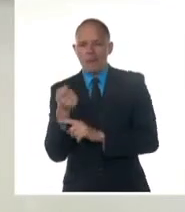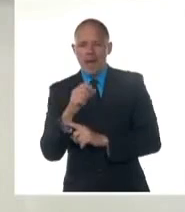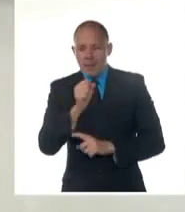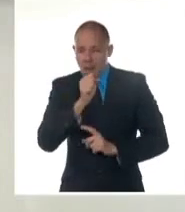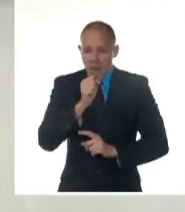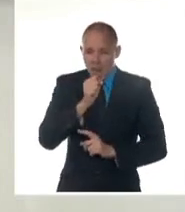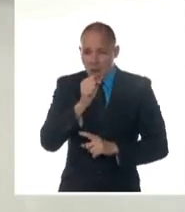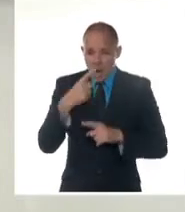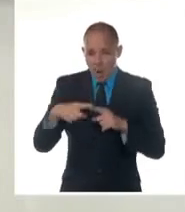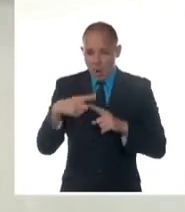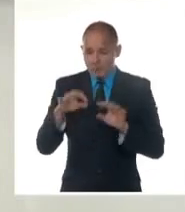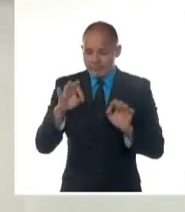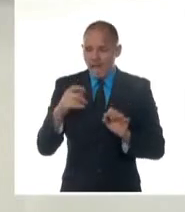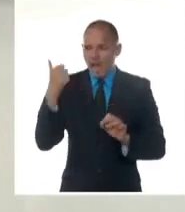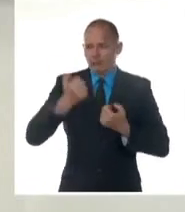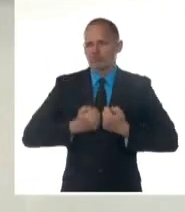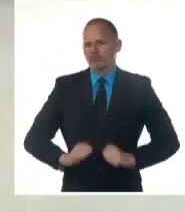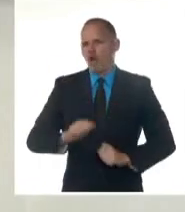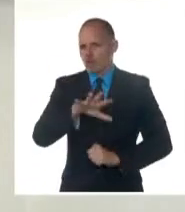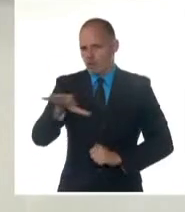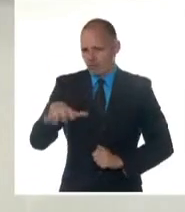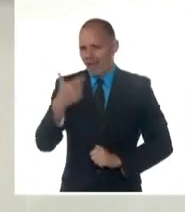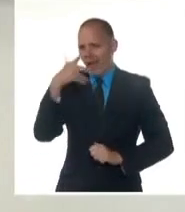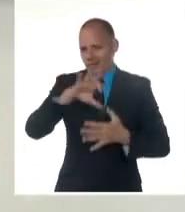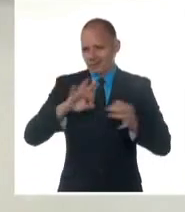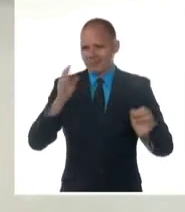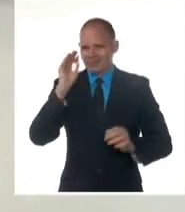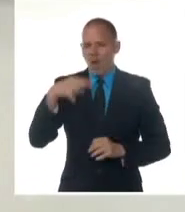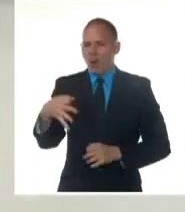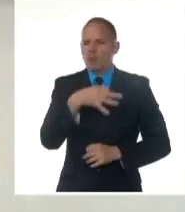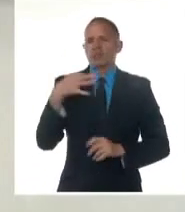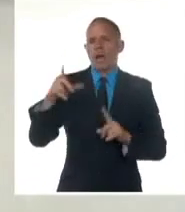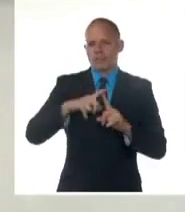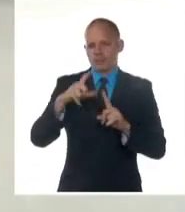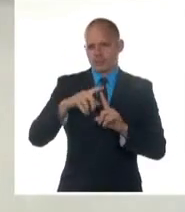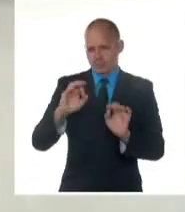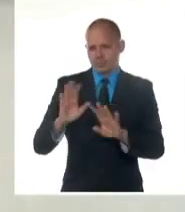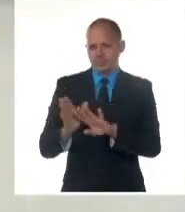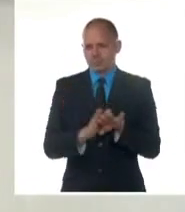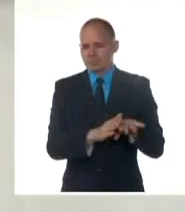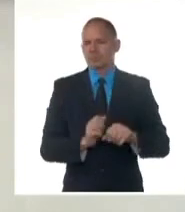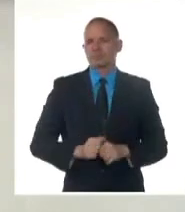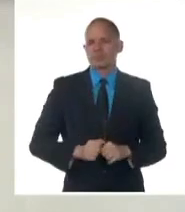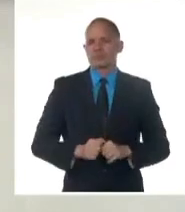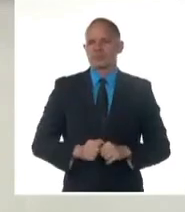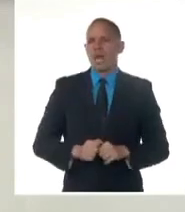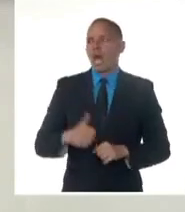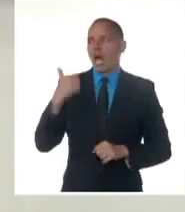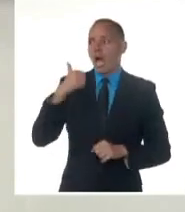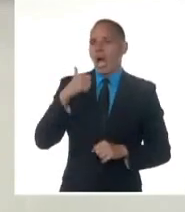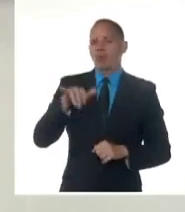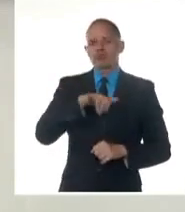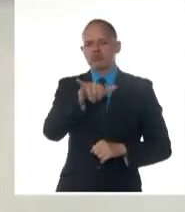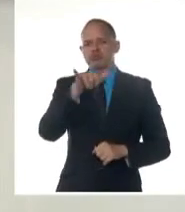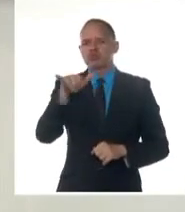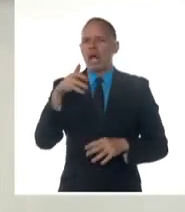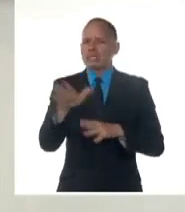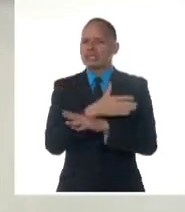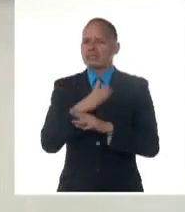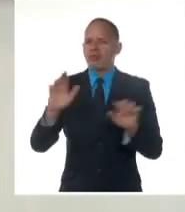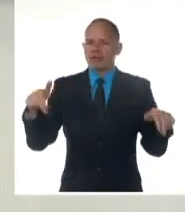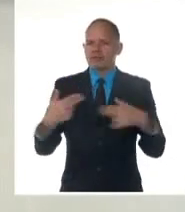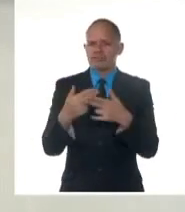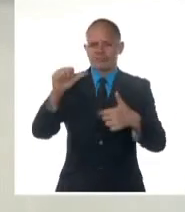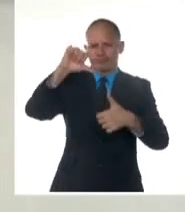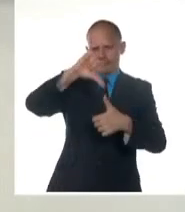momentos trascendentales del deporte cubano, en especial el béisbol. Participó en 10 Juegos Panamericanos, 10 Centroamericanos,